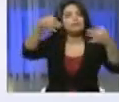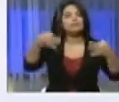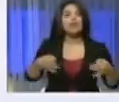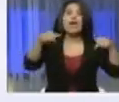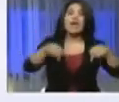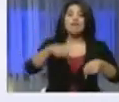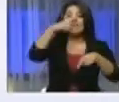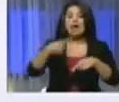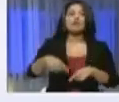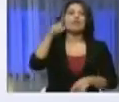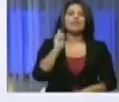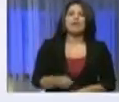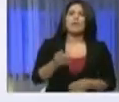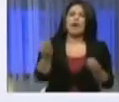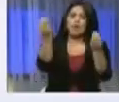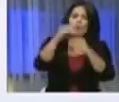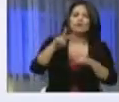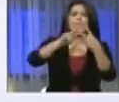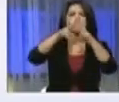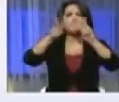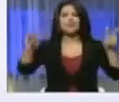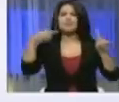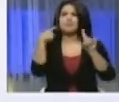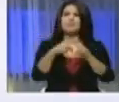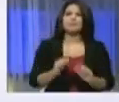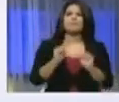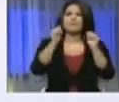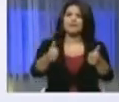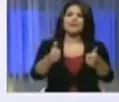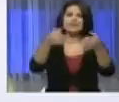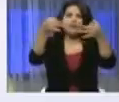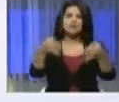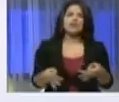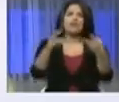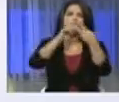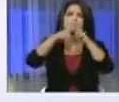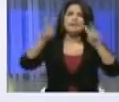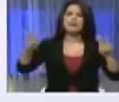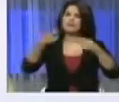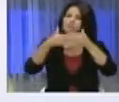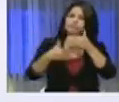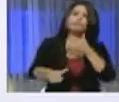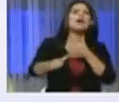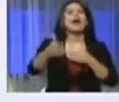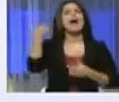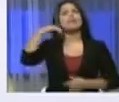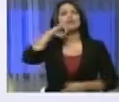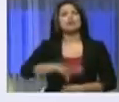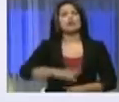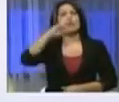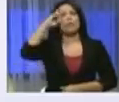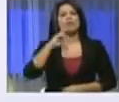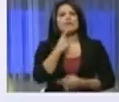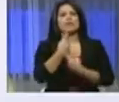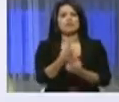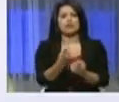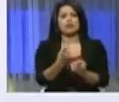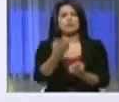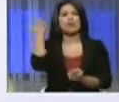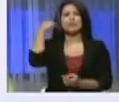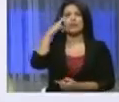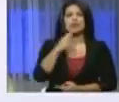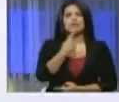de los acuerdos de paz, del inicio de la construcción de la paz perpetua que hablara nuestro libertador, Simón